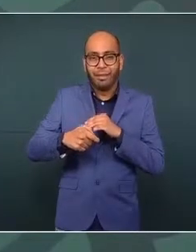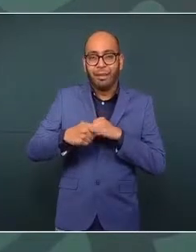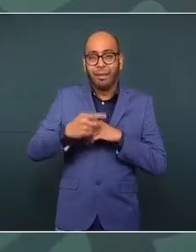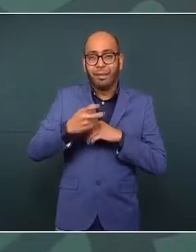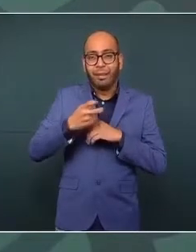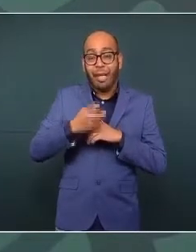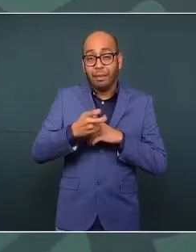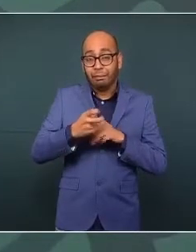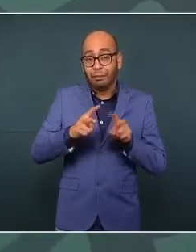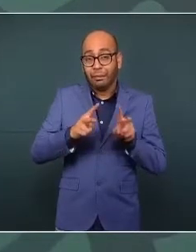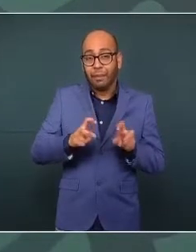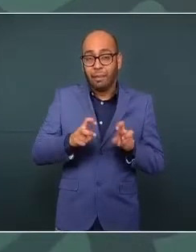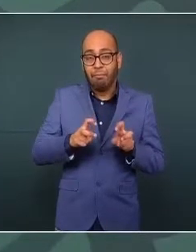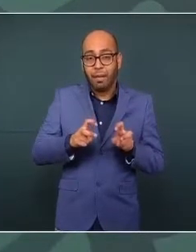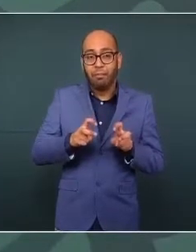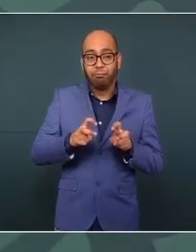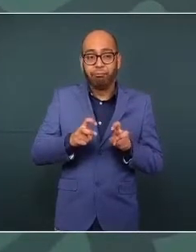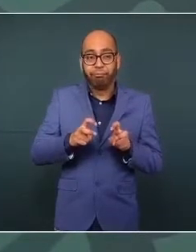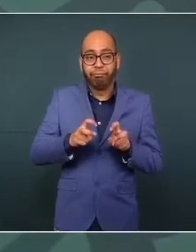vedado,